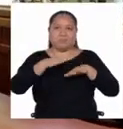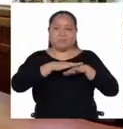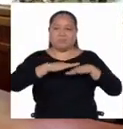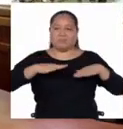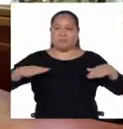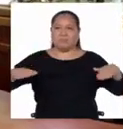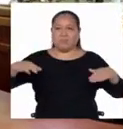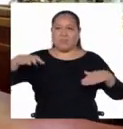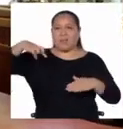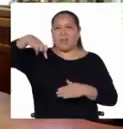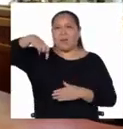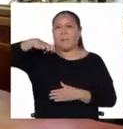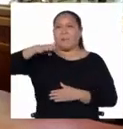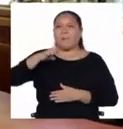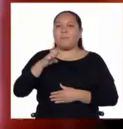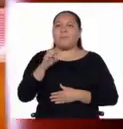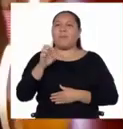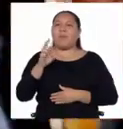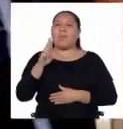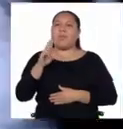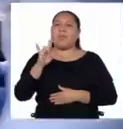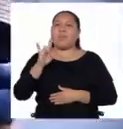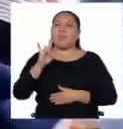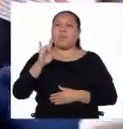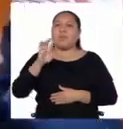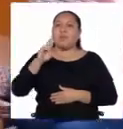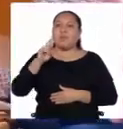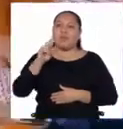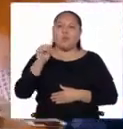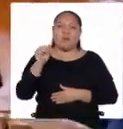Rail.